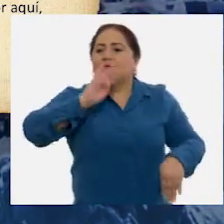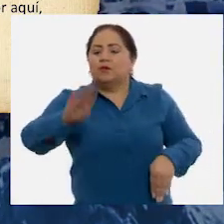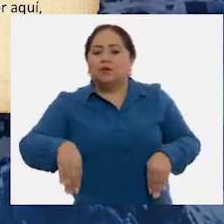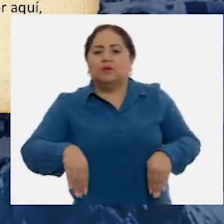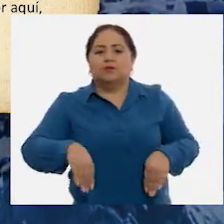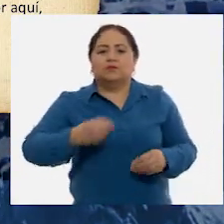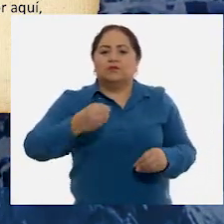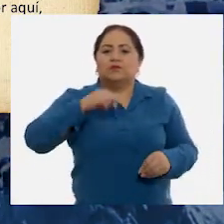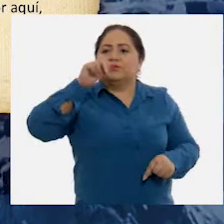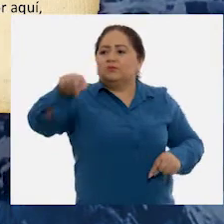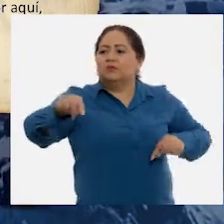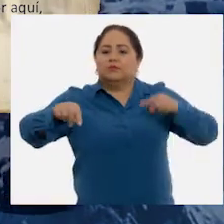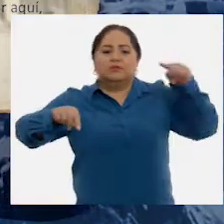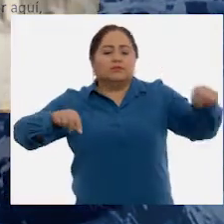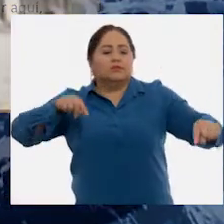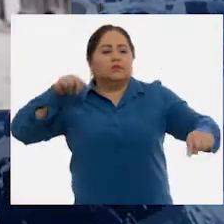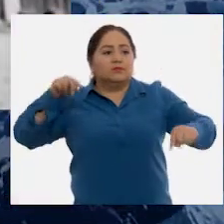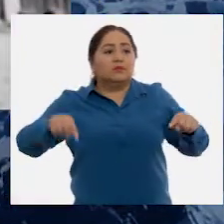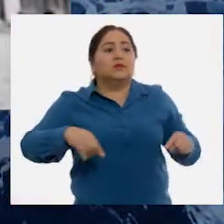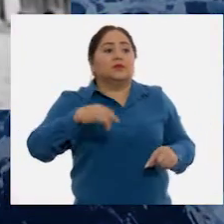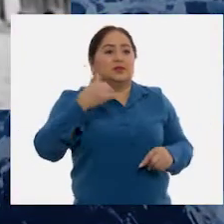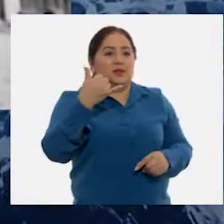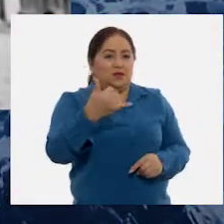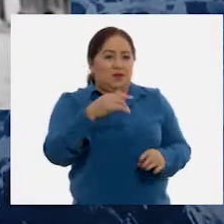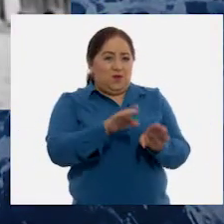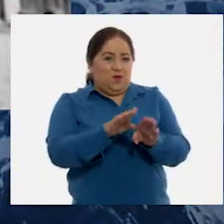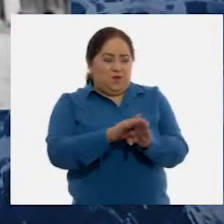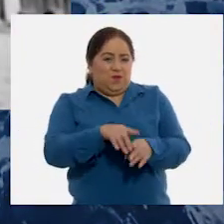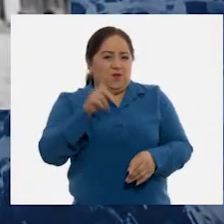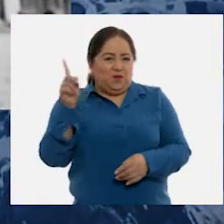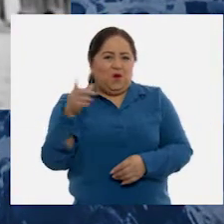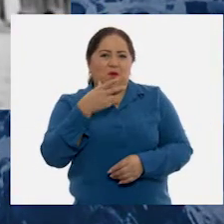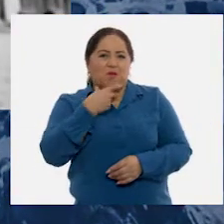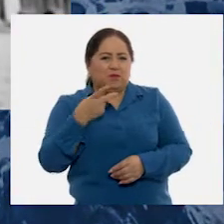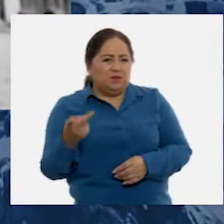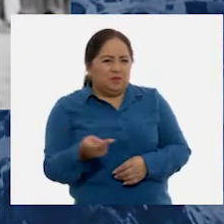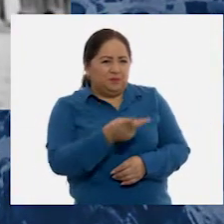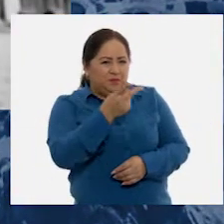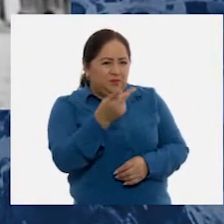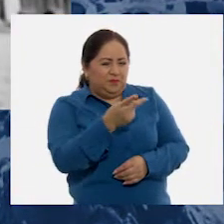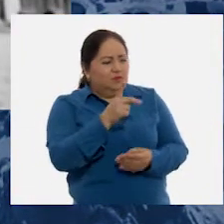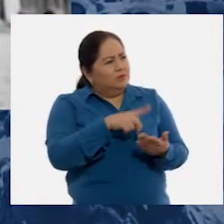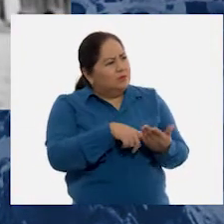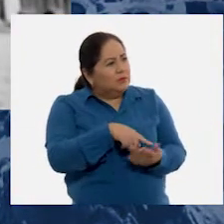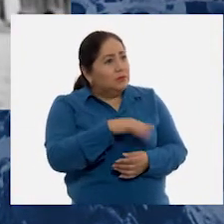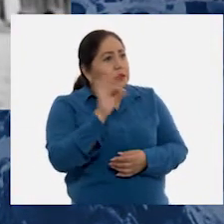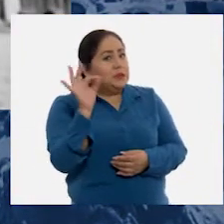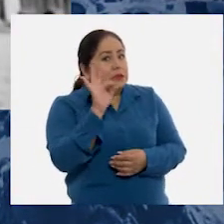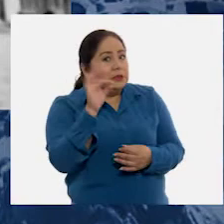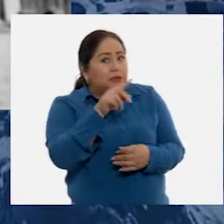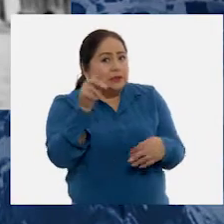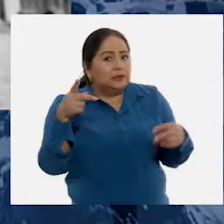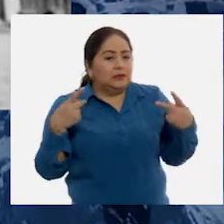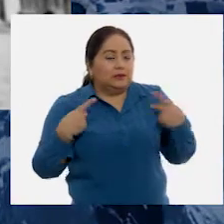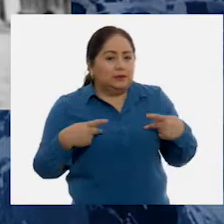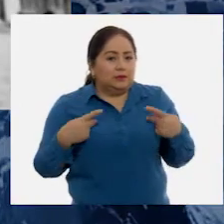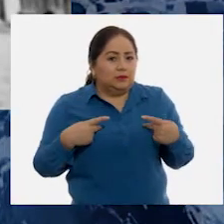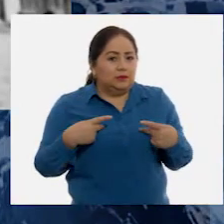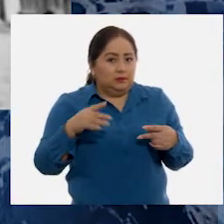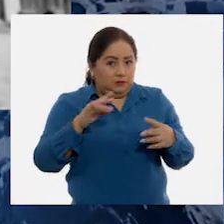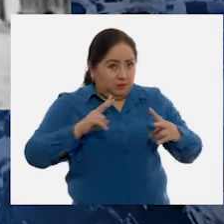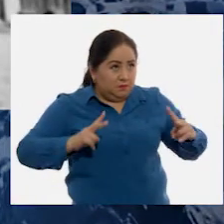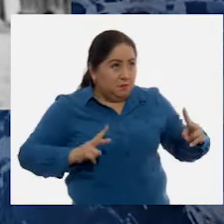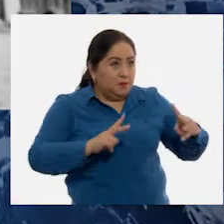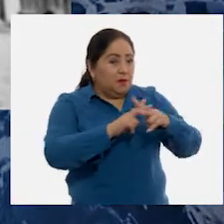por todas partes. Y como Anastasio Montañés preguntara a su interlocutor si la gente de Natera había